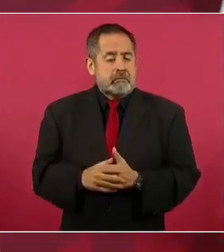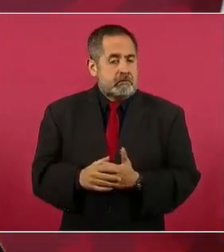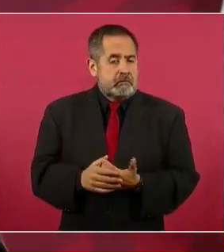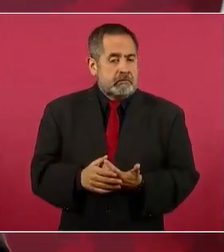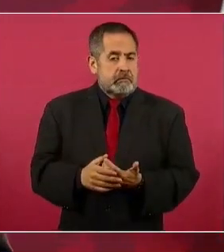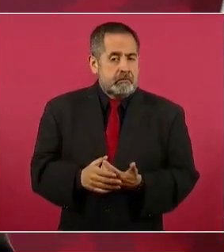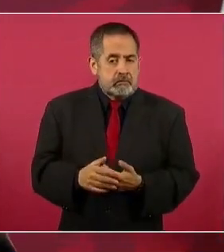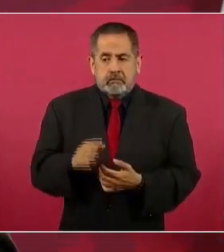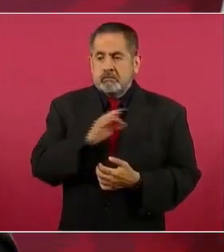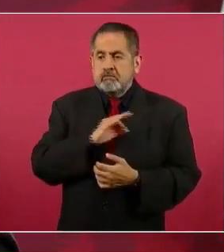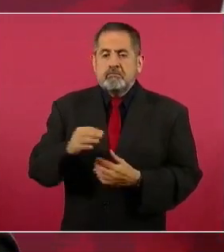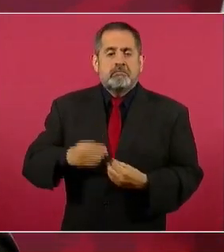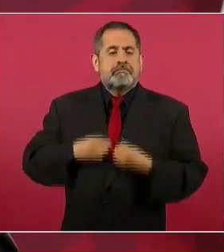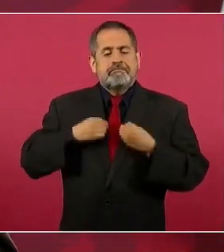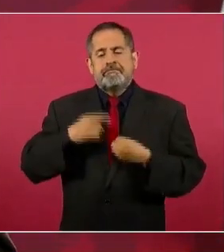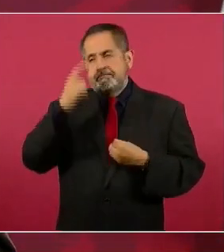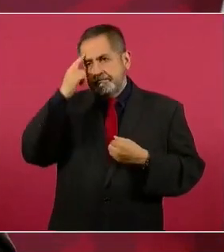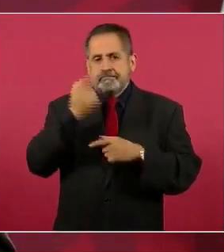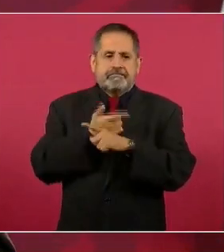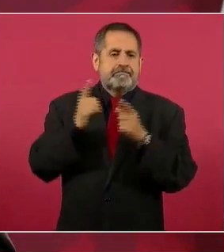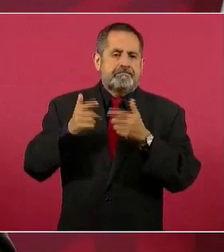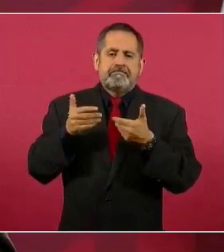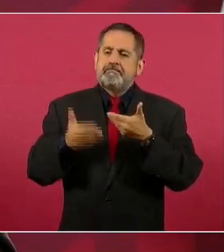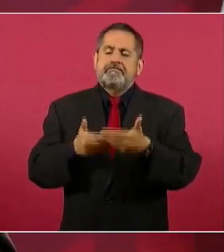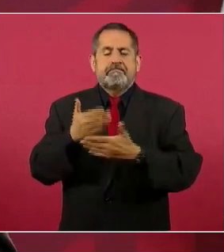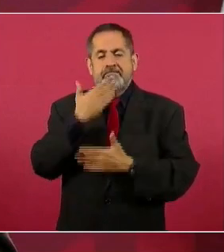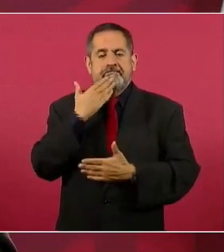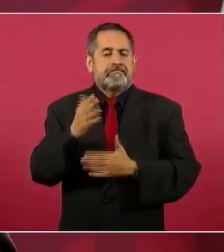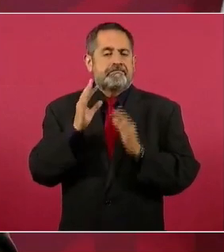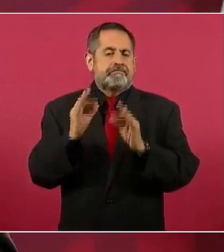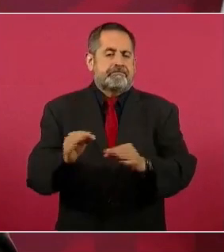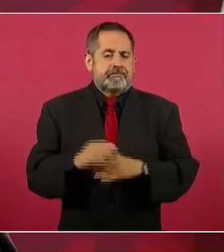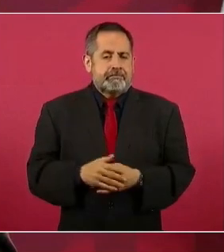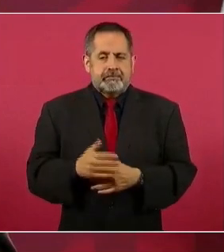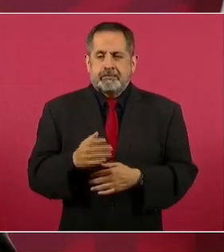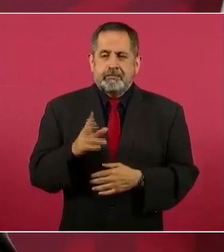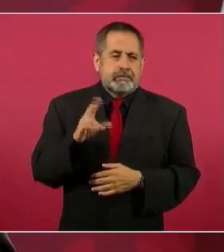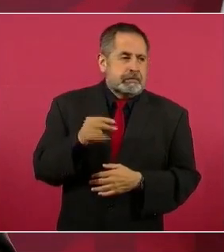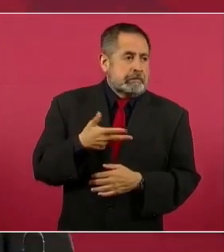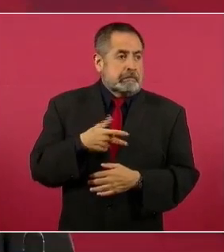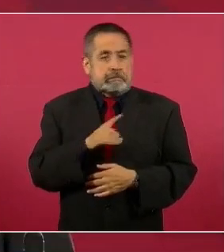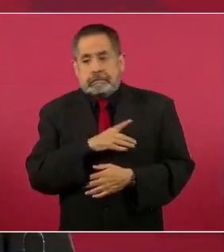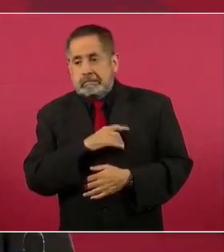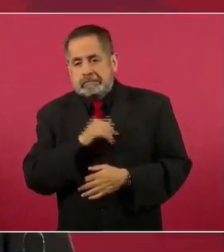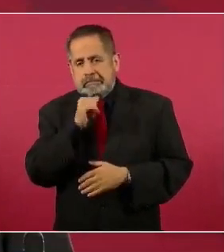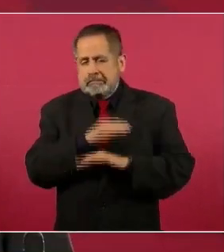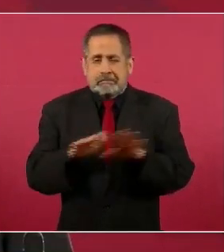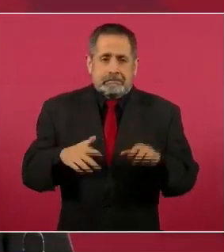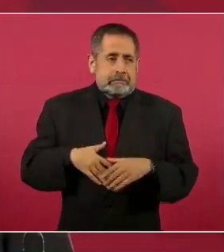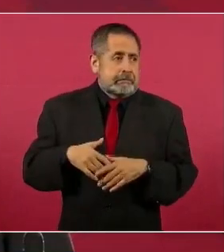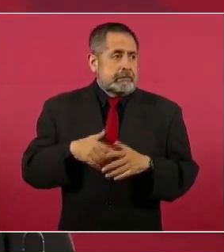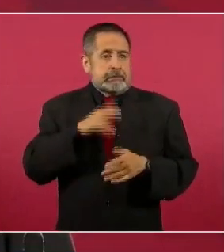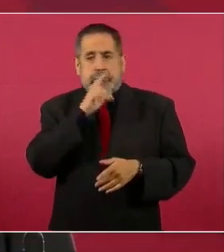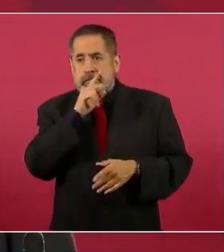vamos a poder vivir libres de miedos, de